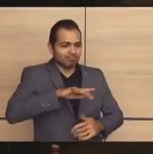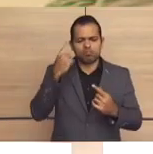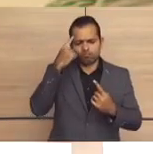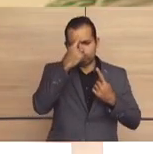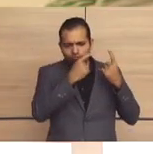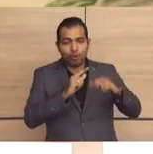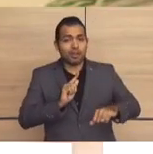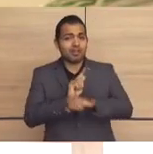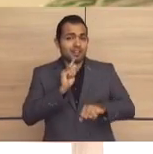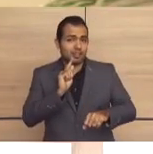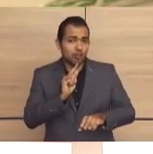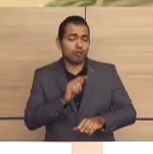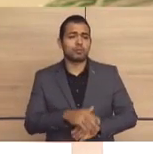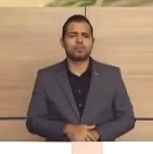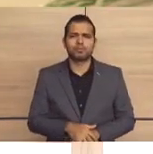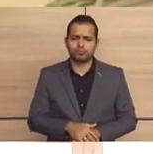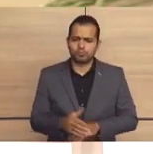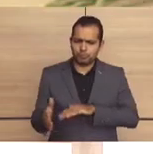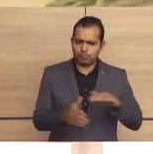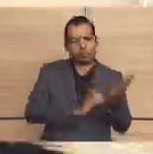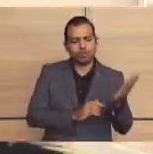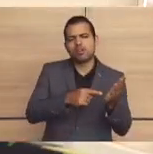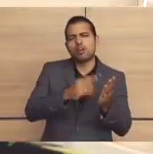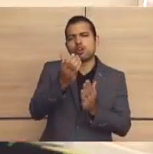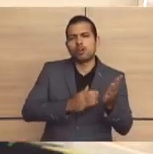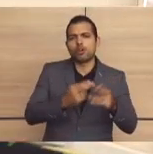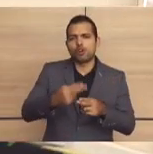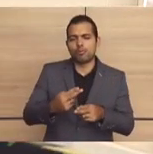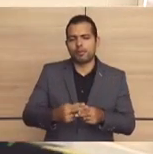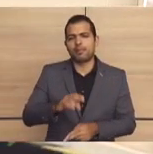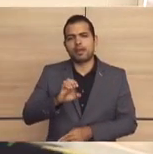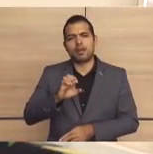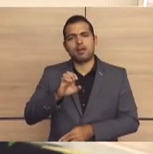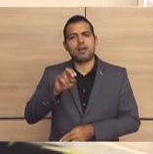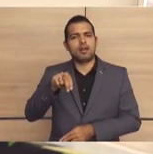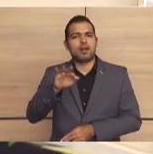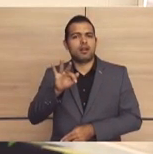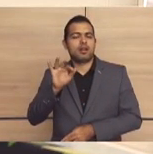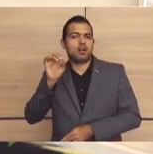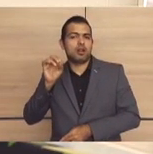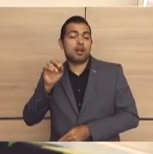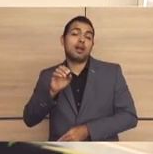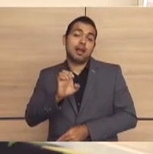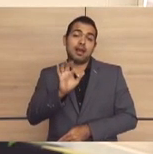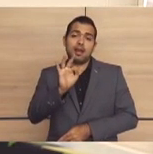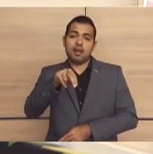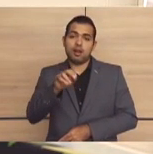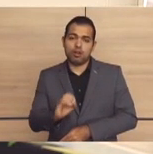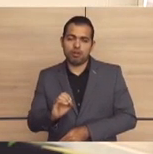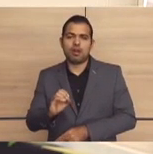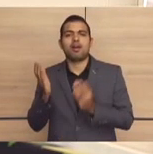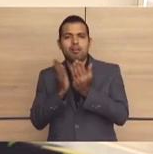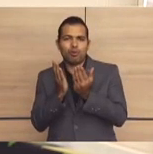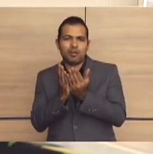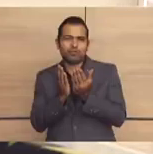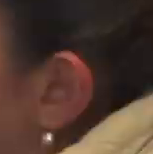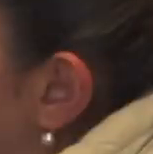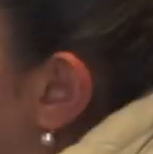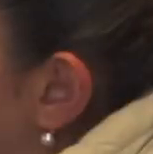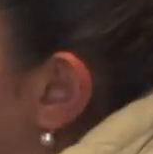internacional. En educación son estrategias pedagógicas adaptadas a cierta comunidad de alguna población en específico.